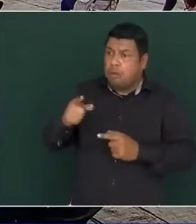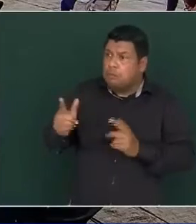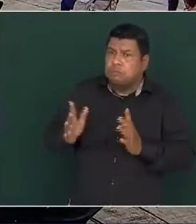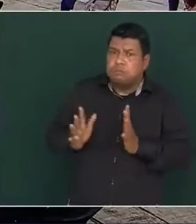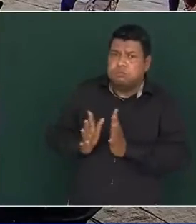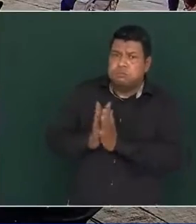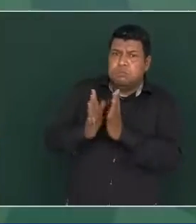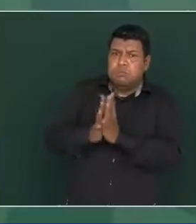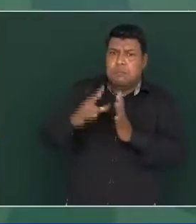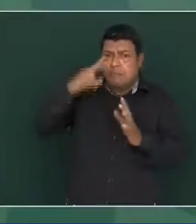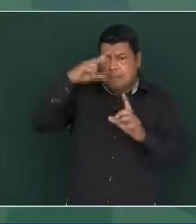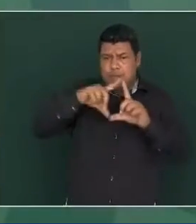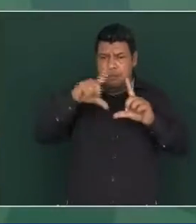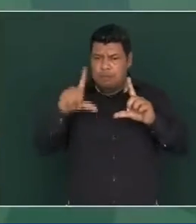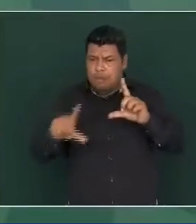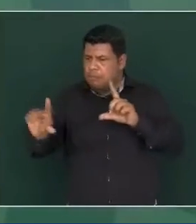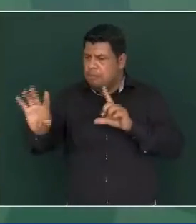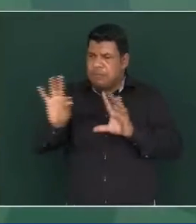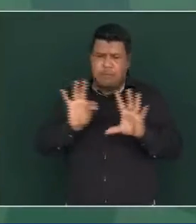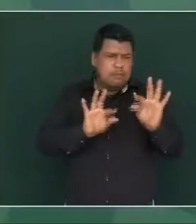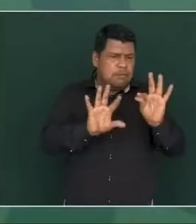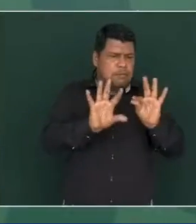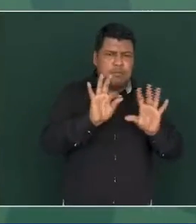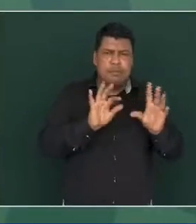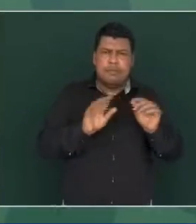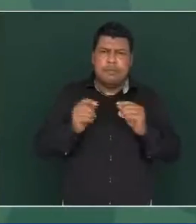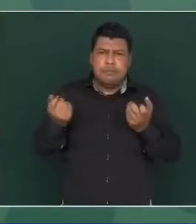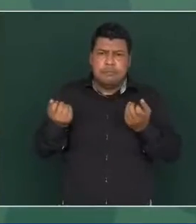van de toda la República, niños que